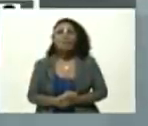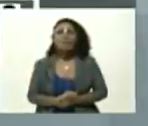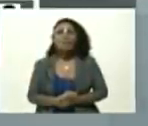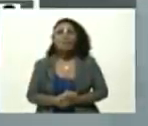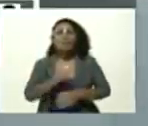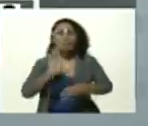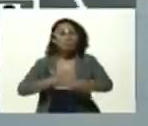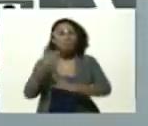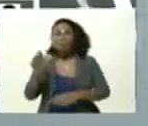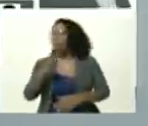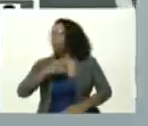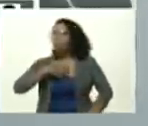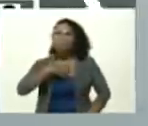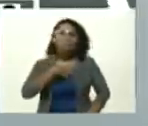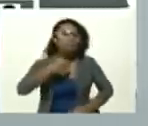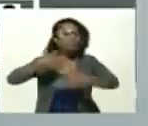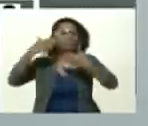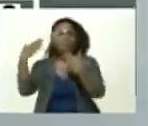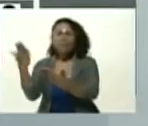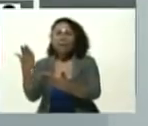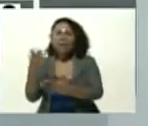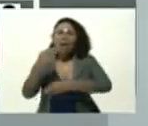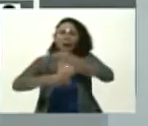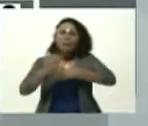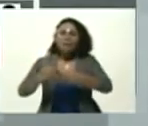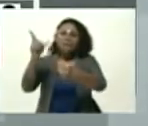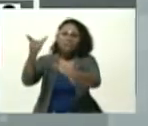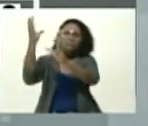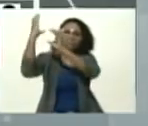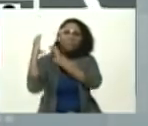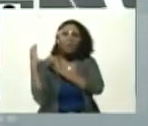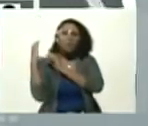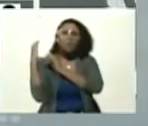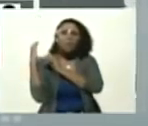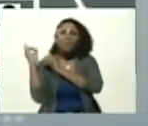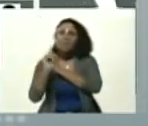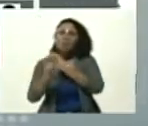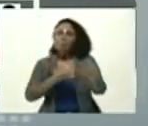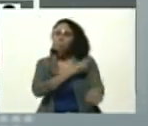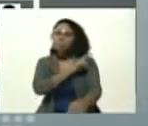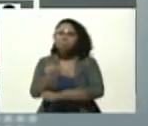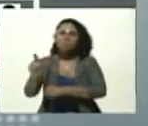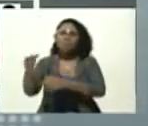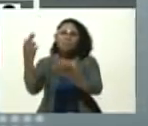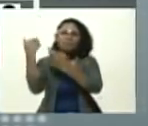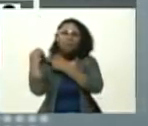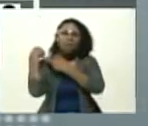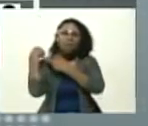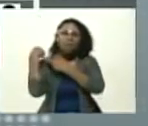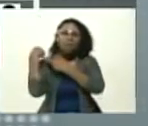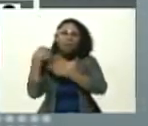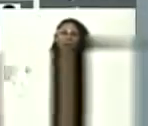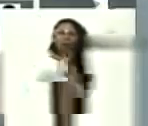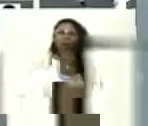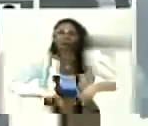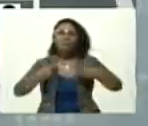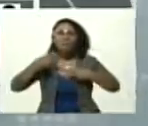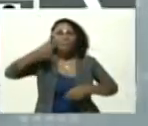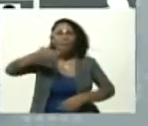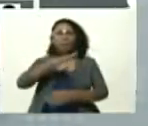Porque no puede ser que pasen por esos cargos, no cumplan sus responsabilidades, afecten al